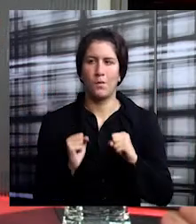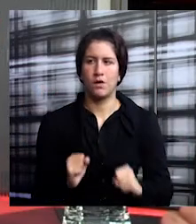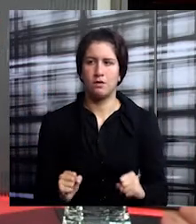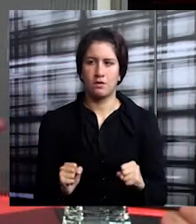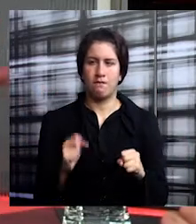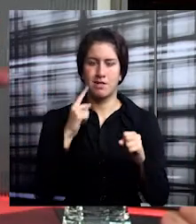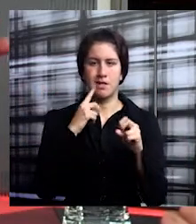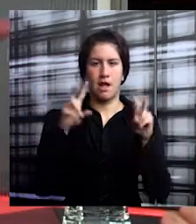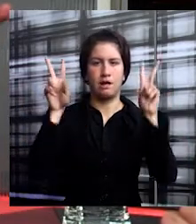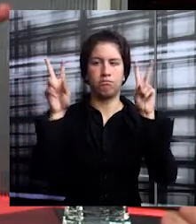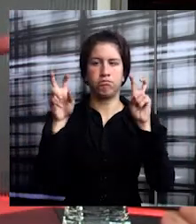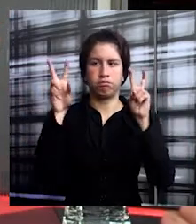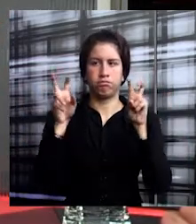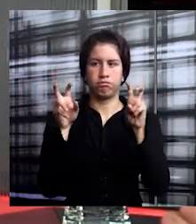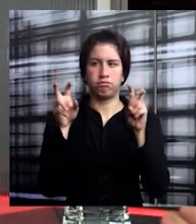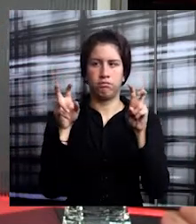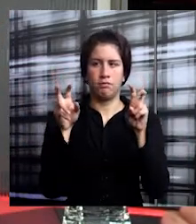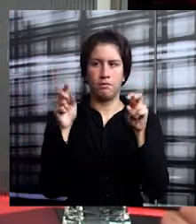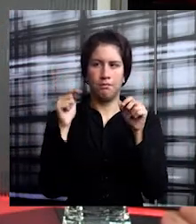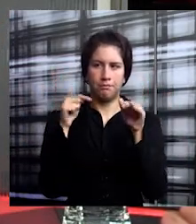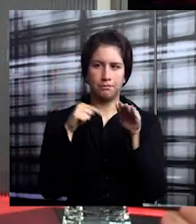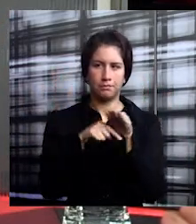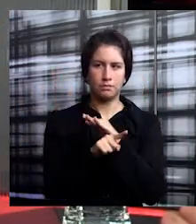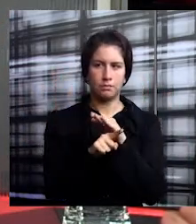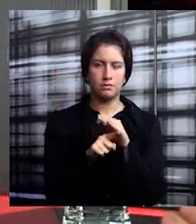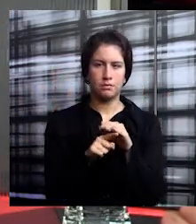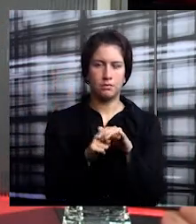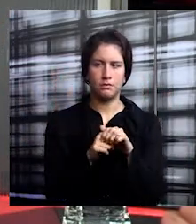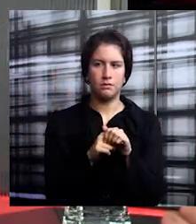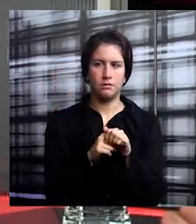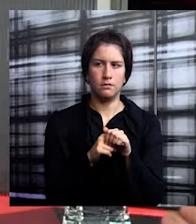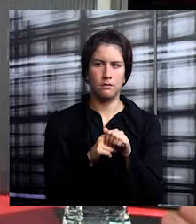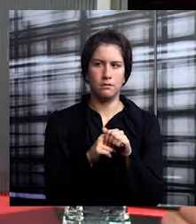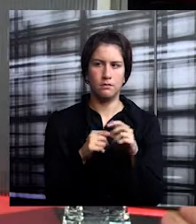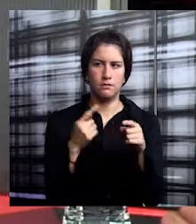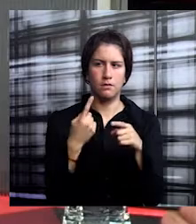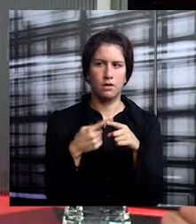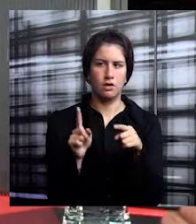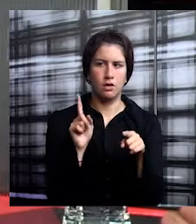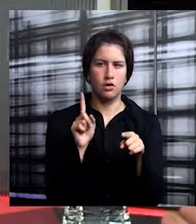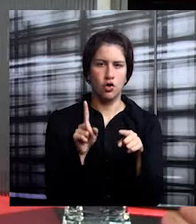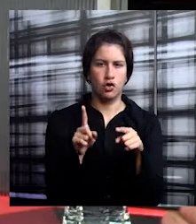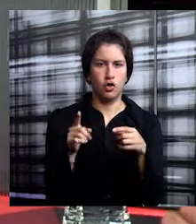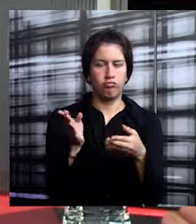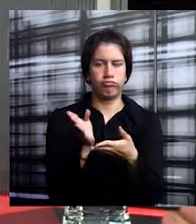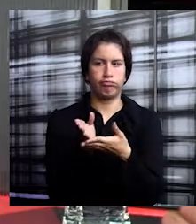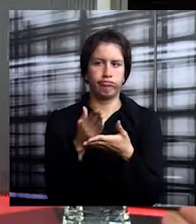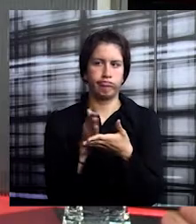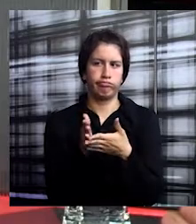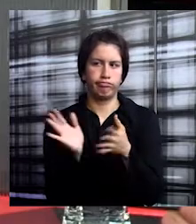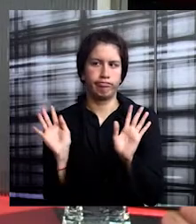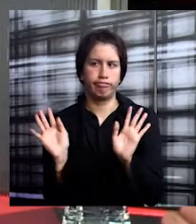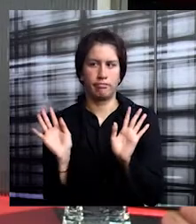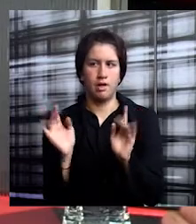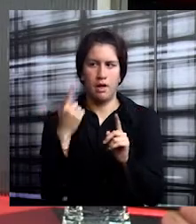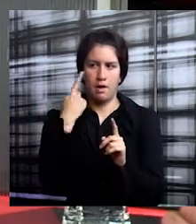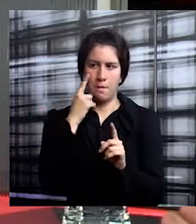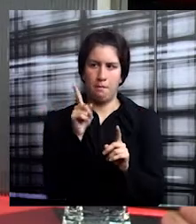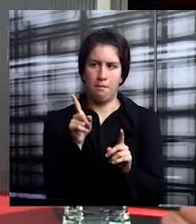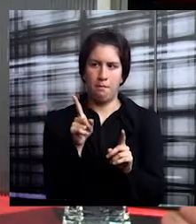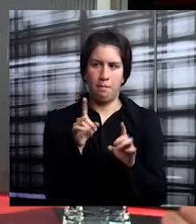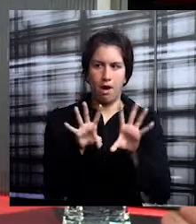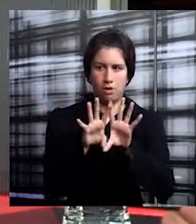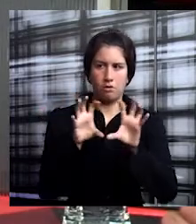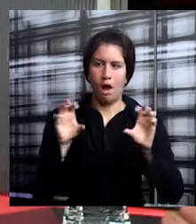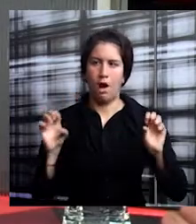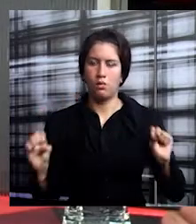gusta y a otros tachan de cocina, para llegar a la mayor cantidad de acuerdos ejecutables y financiables, para no caer,